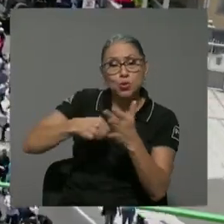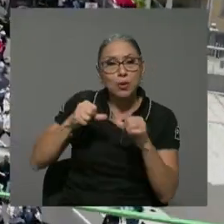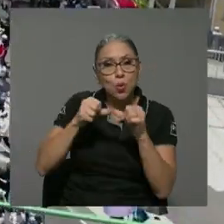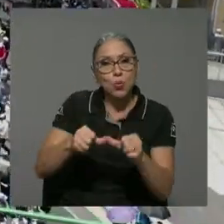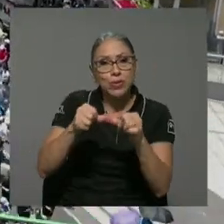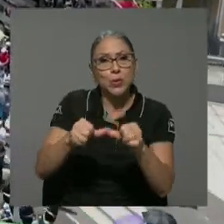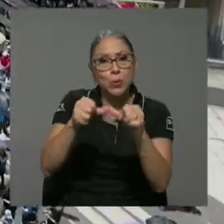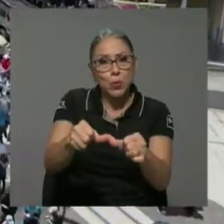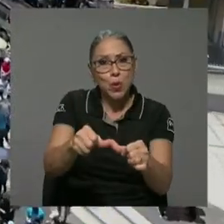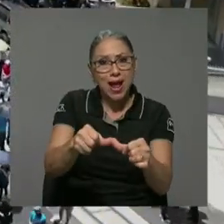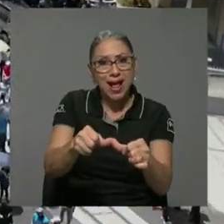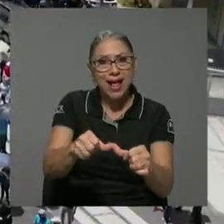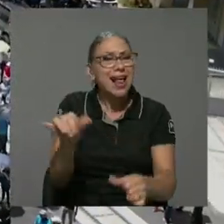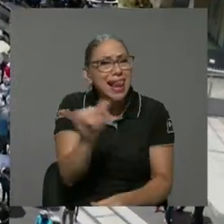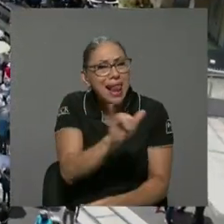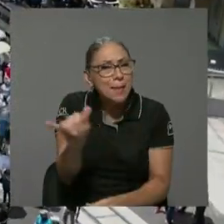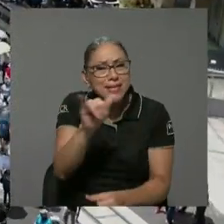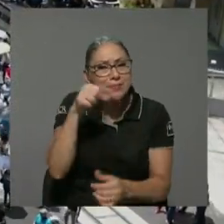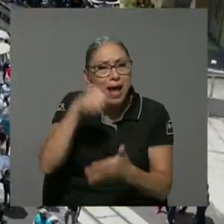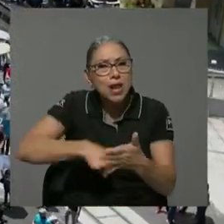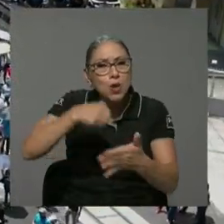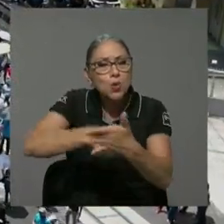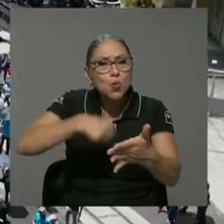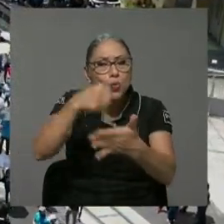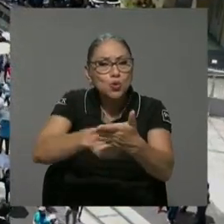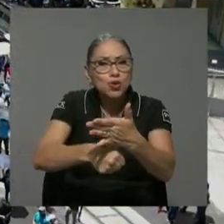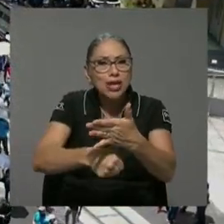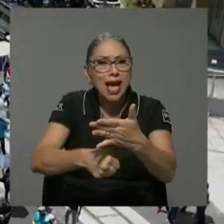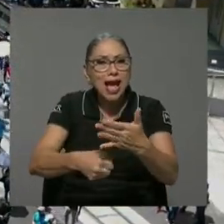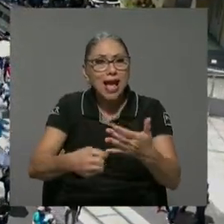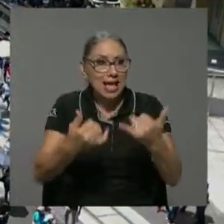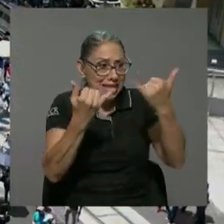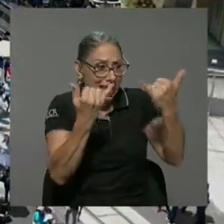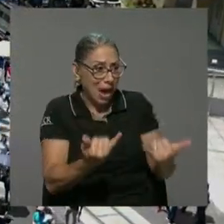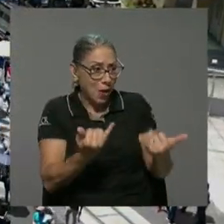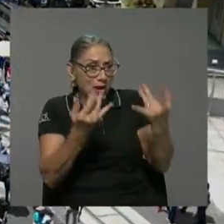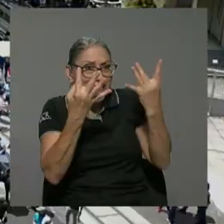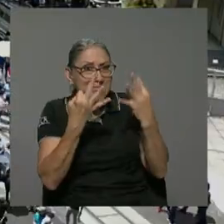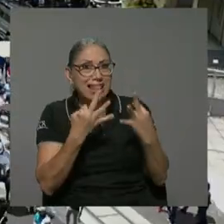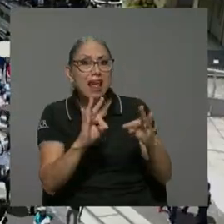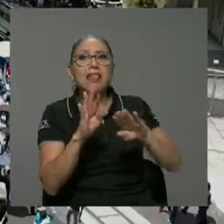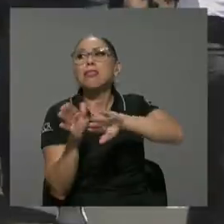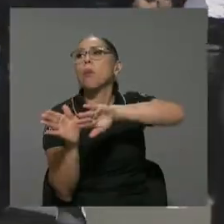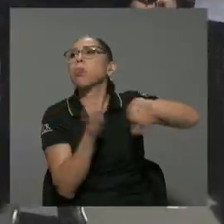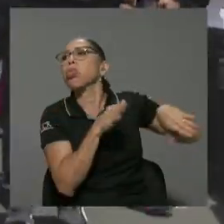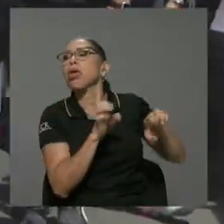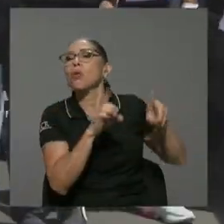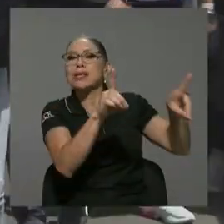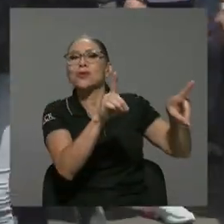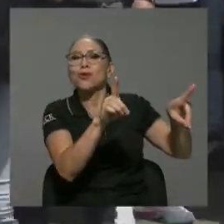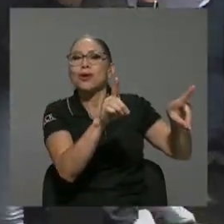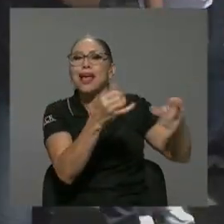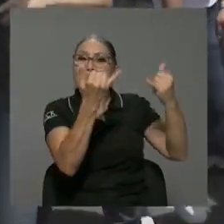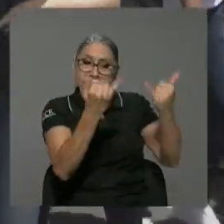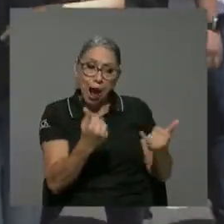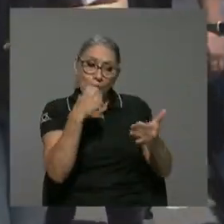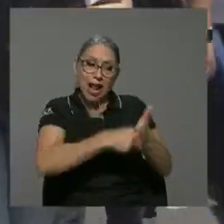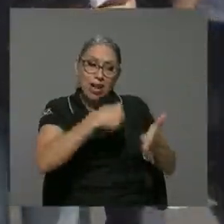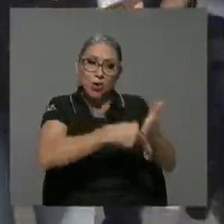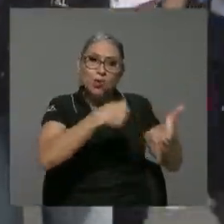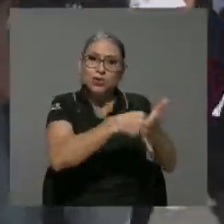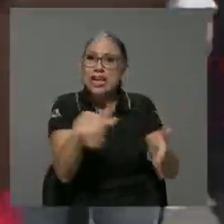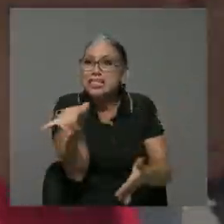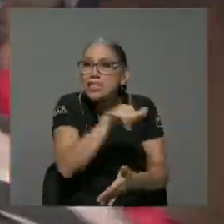ajuste y de intentar despojarnos de nuestra educación es la misma con la que yo entré en el 2017 a la universidad, a la que tengo